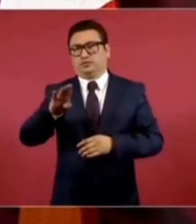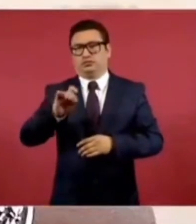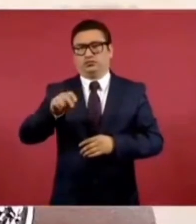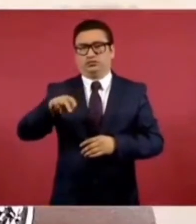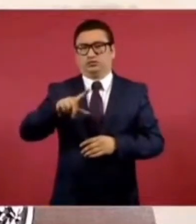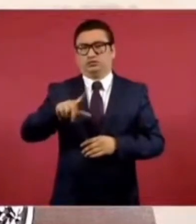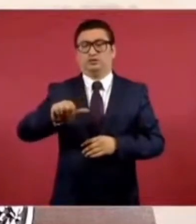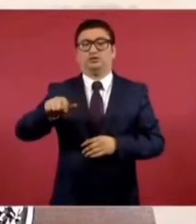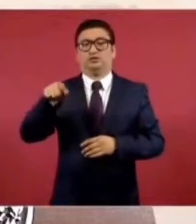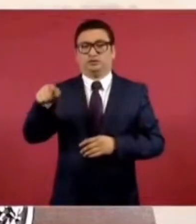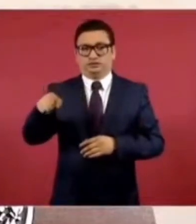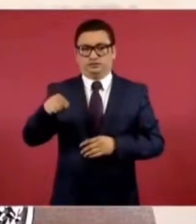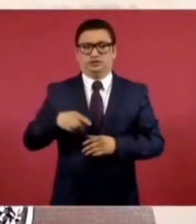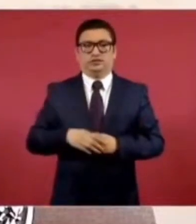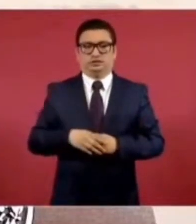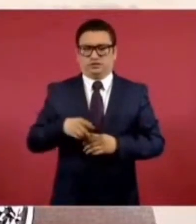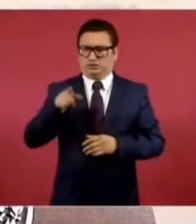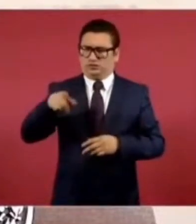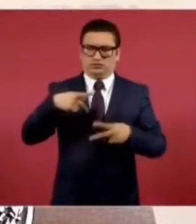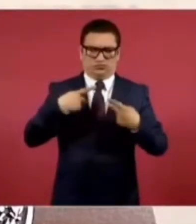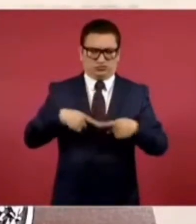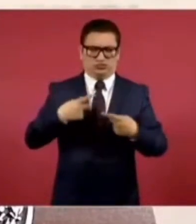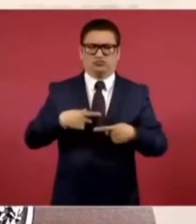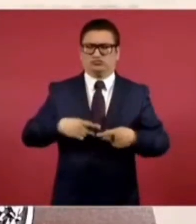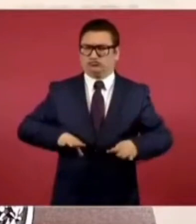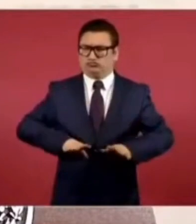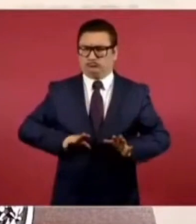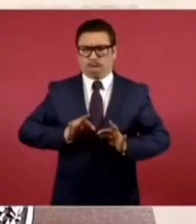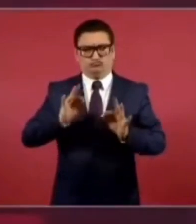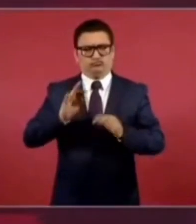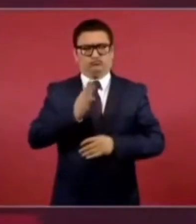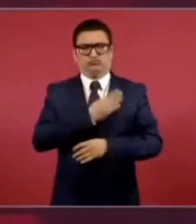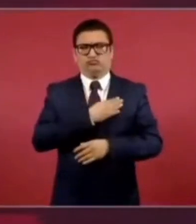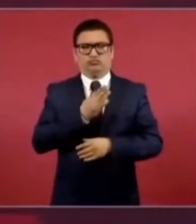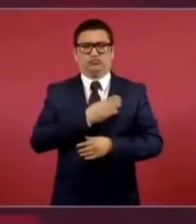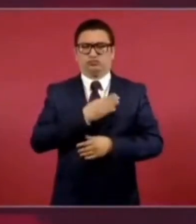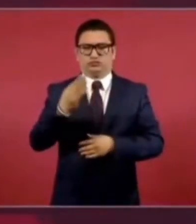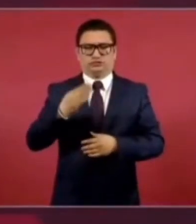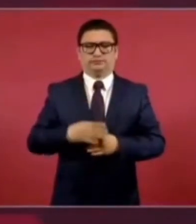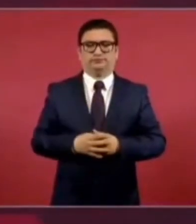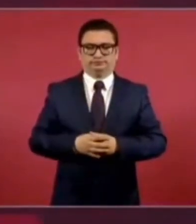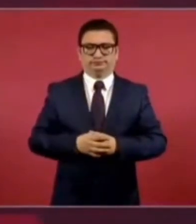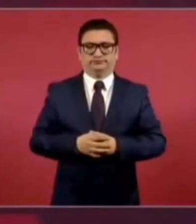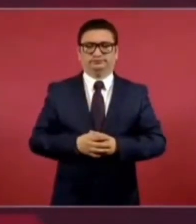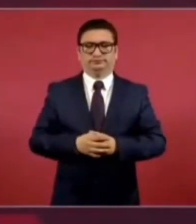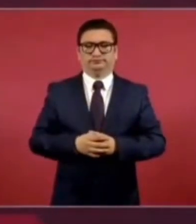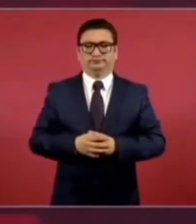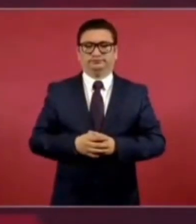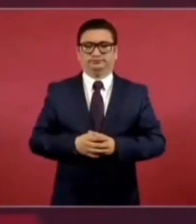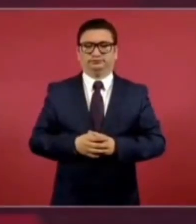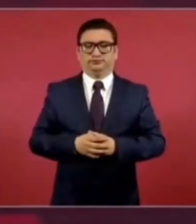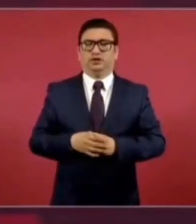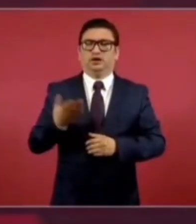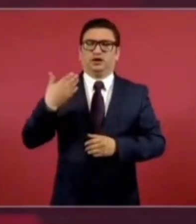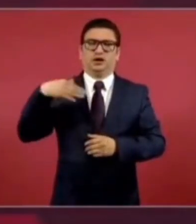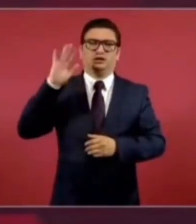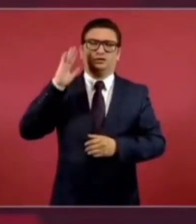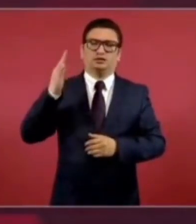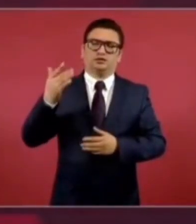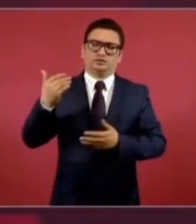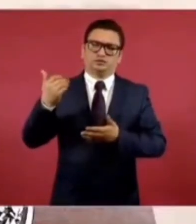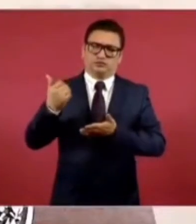que es una muy buena persona eh que nos ayudó mucho que